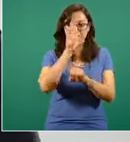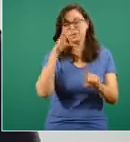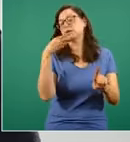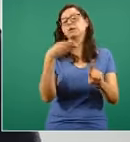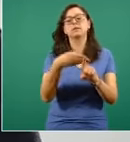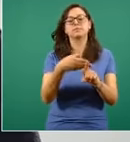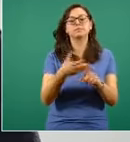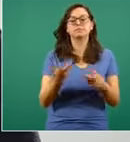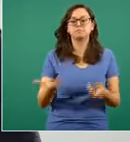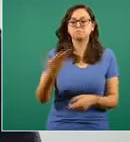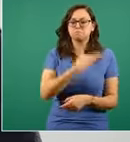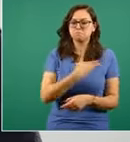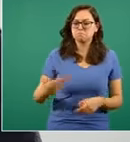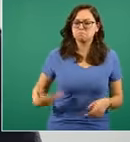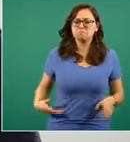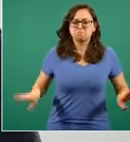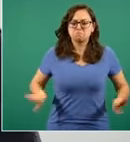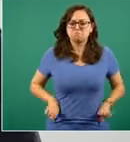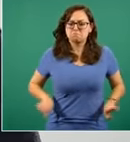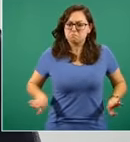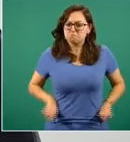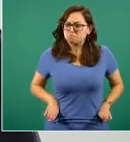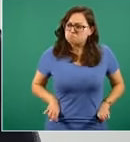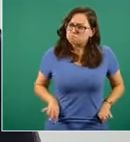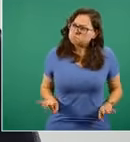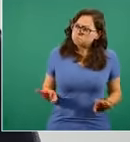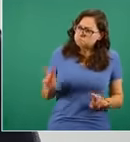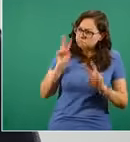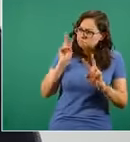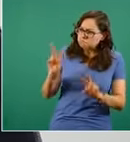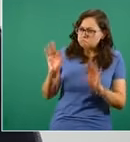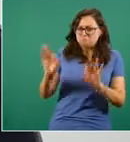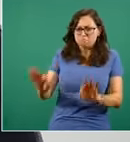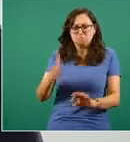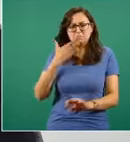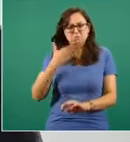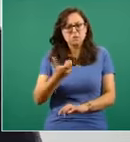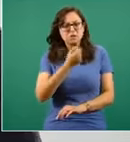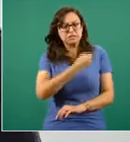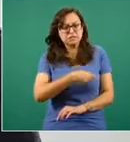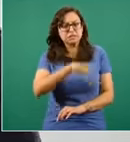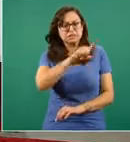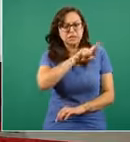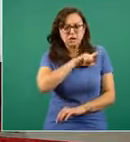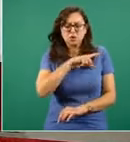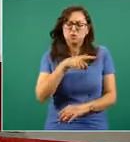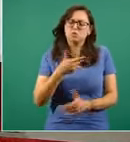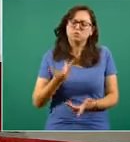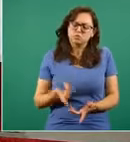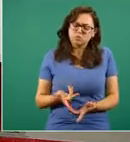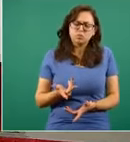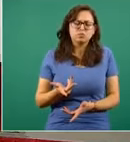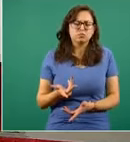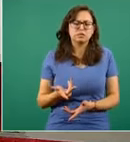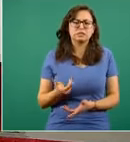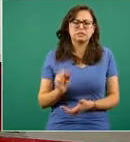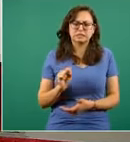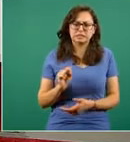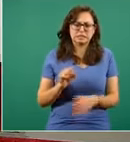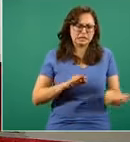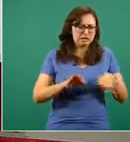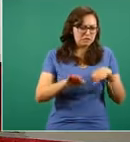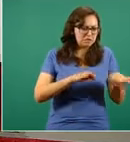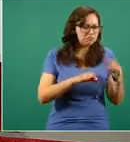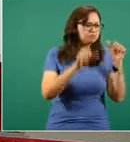se ve muy bien, se ve con un buen estado de salud, está lógicamente al pendiente de todos los trabajos,